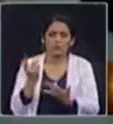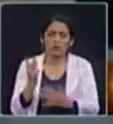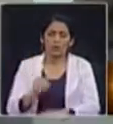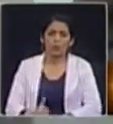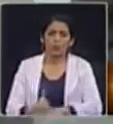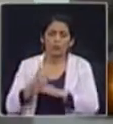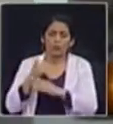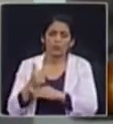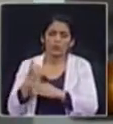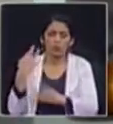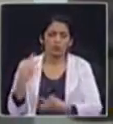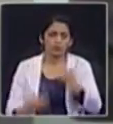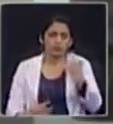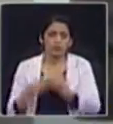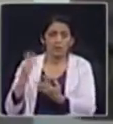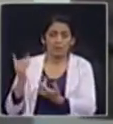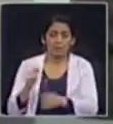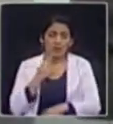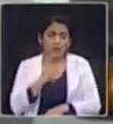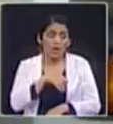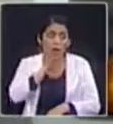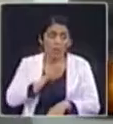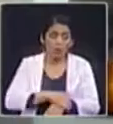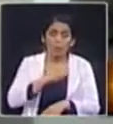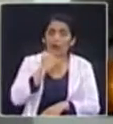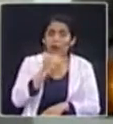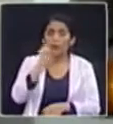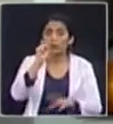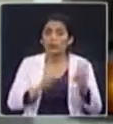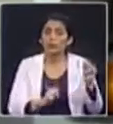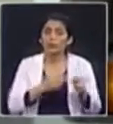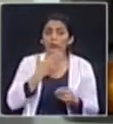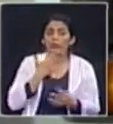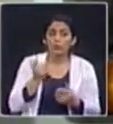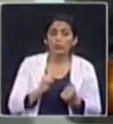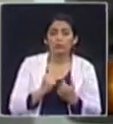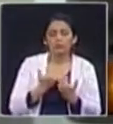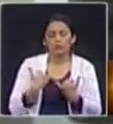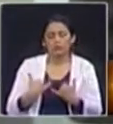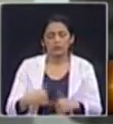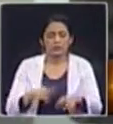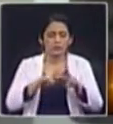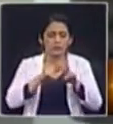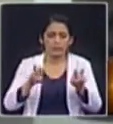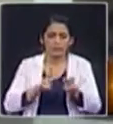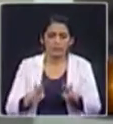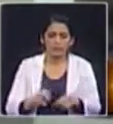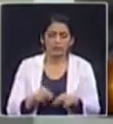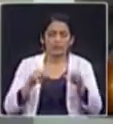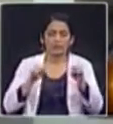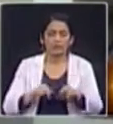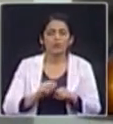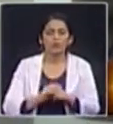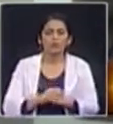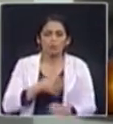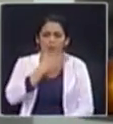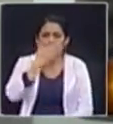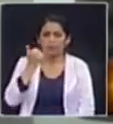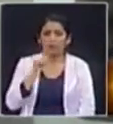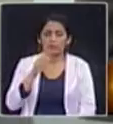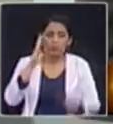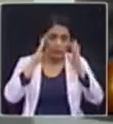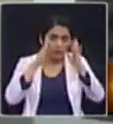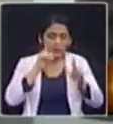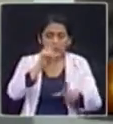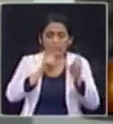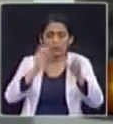justicia determine el grado de responsabilidad del vicepresidente dentro de las investigaciones que se están dando. Pero mejor escuchemos a continuación